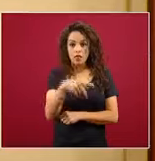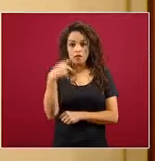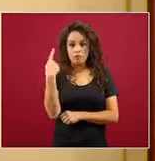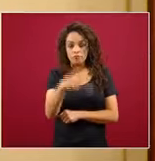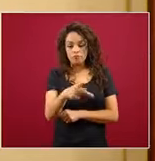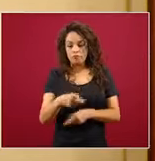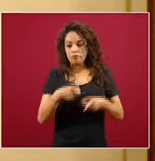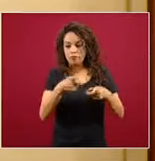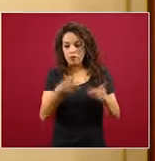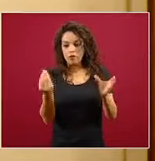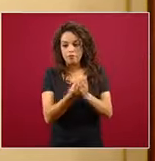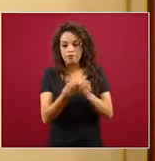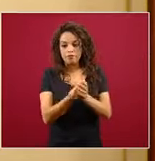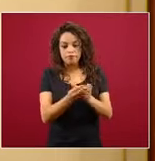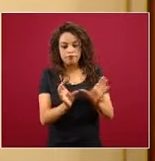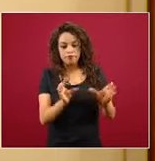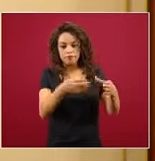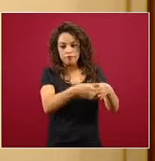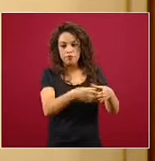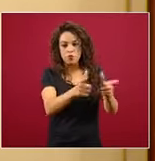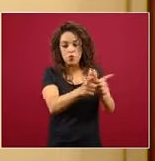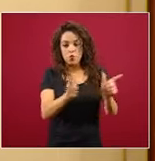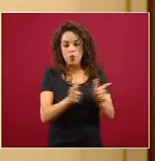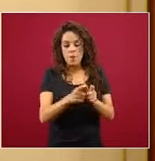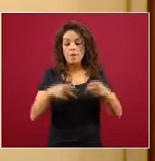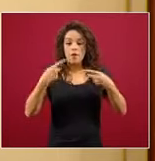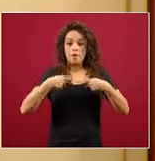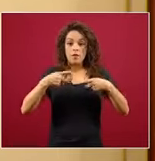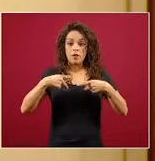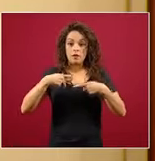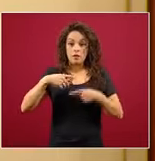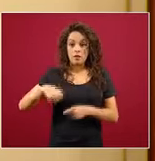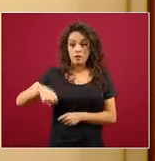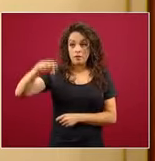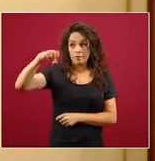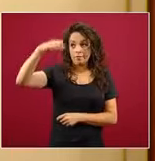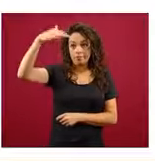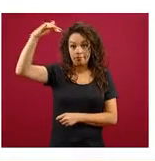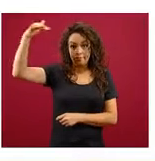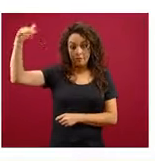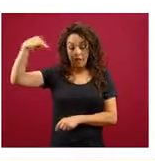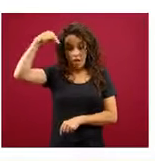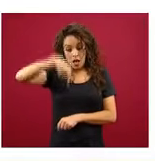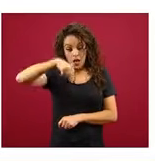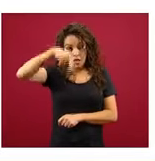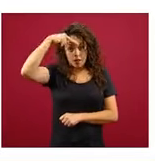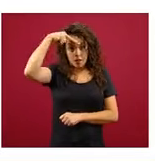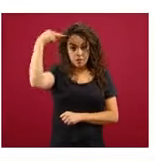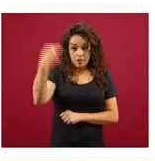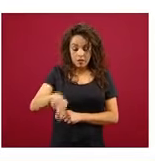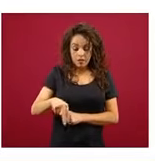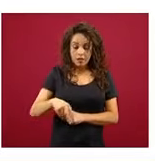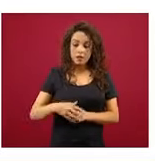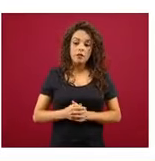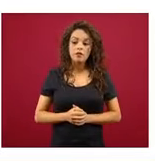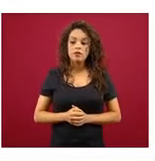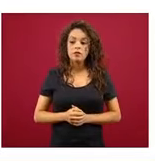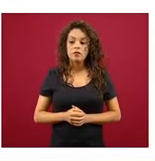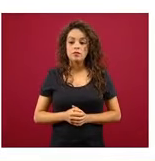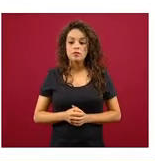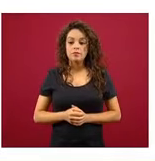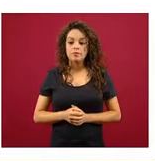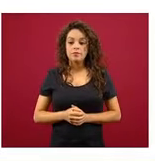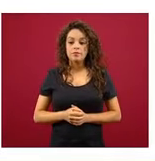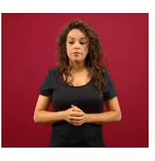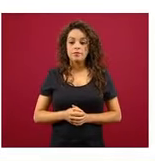el grupo de las personas de la tercera edad, específicamente para México, los mayores para efectos de COVID-19, los